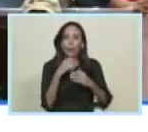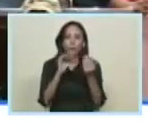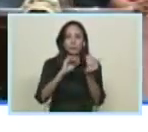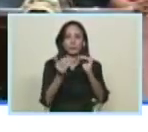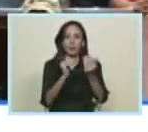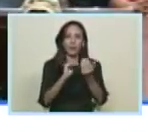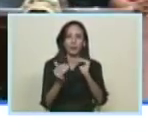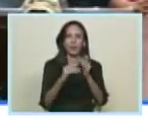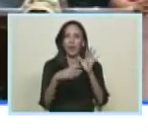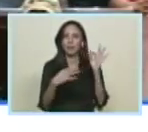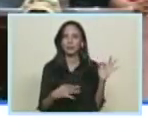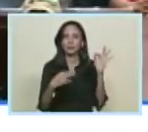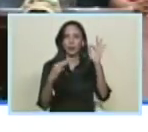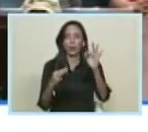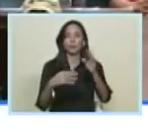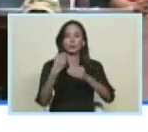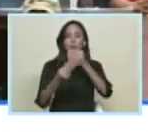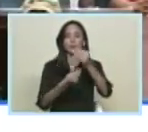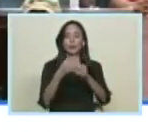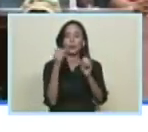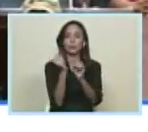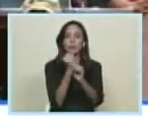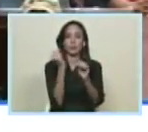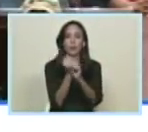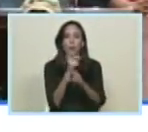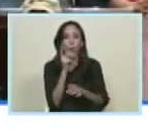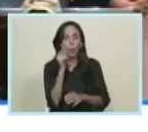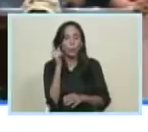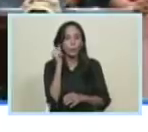código de ética hecho por los trabajadores.